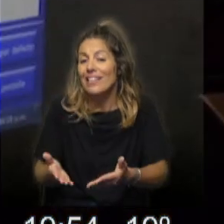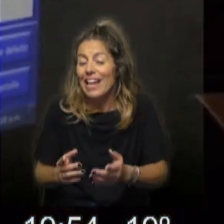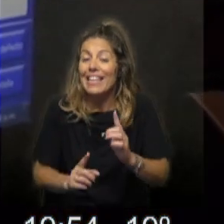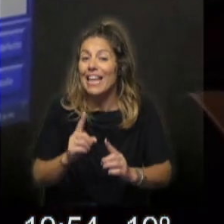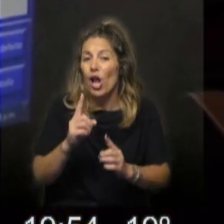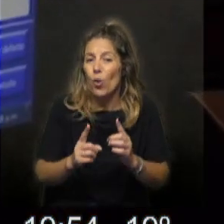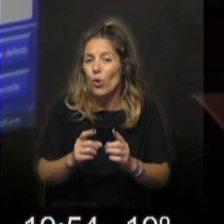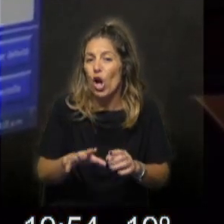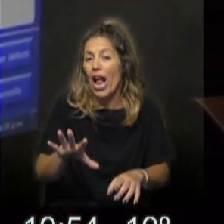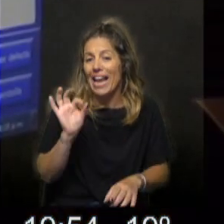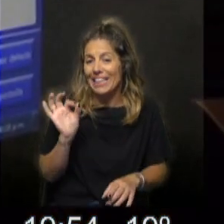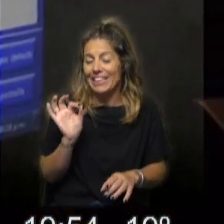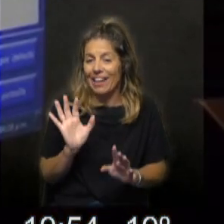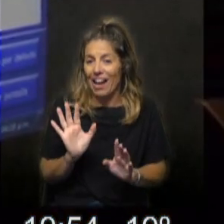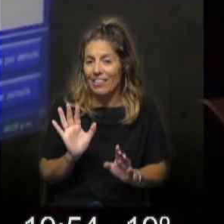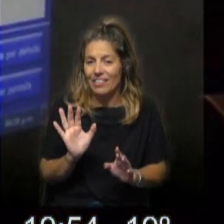algunos prefieran,